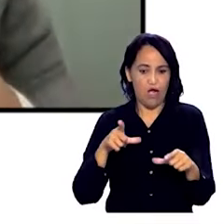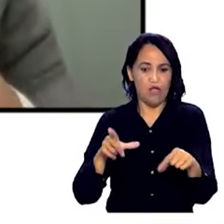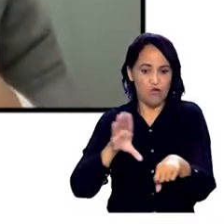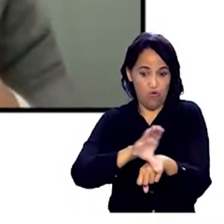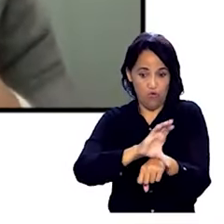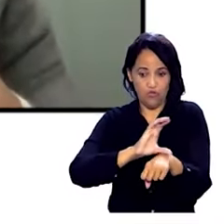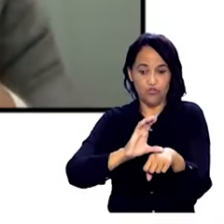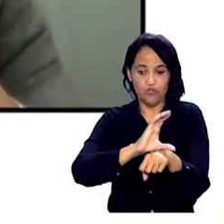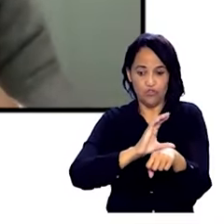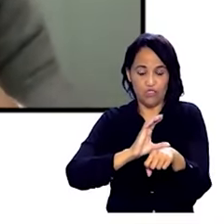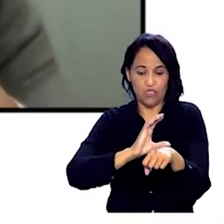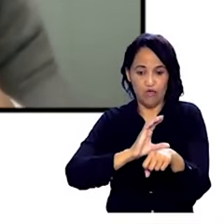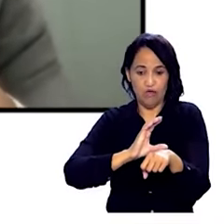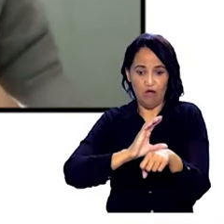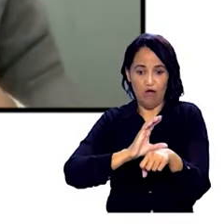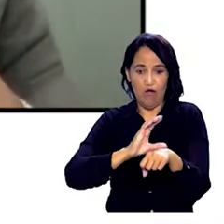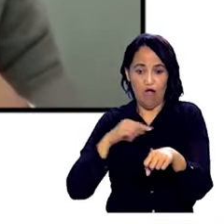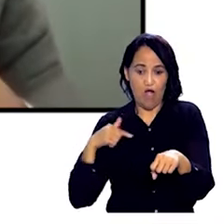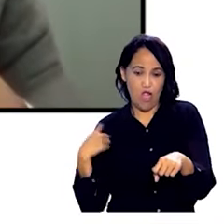deol